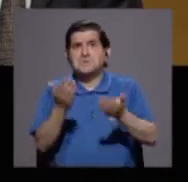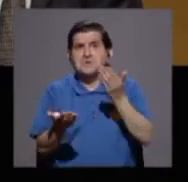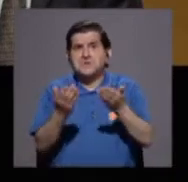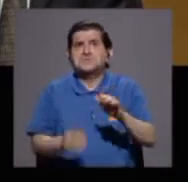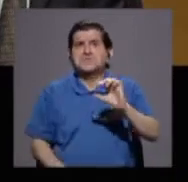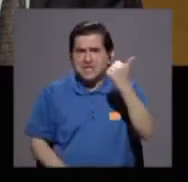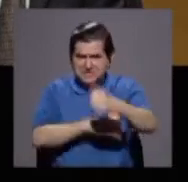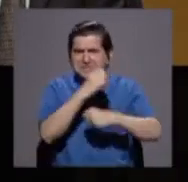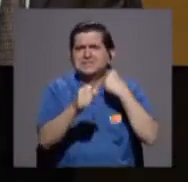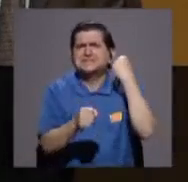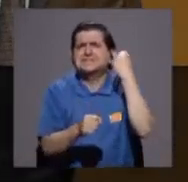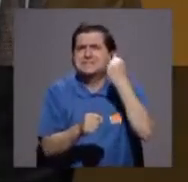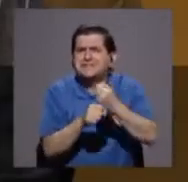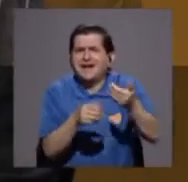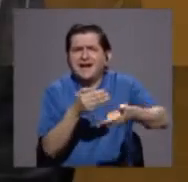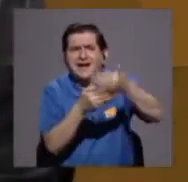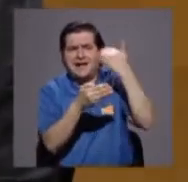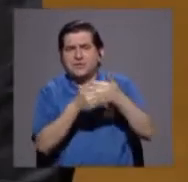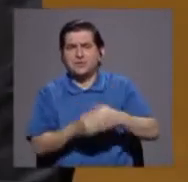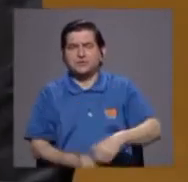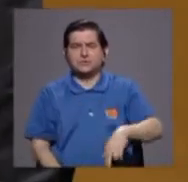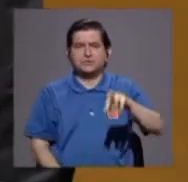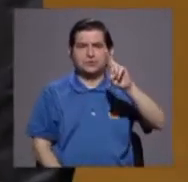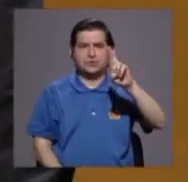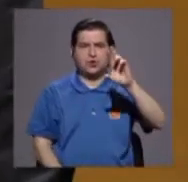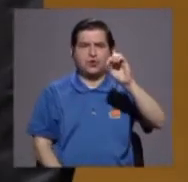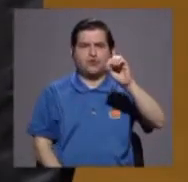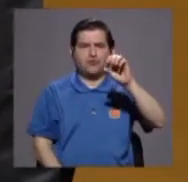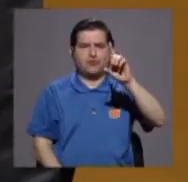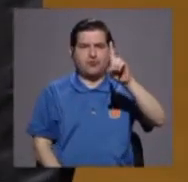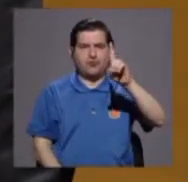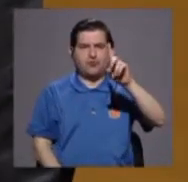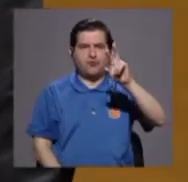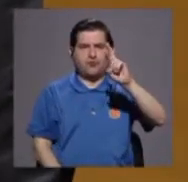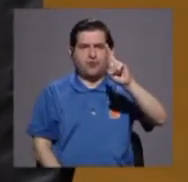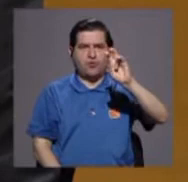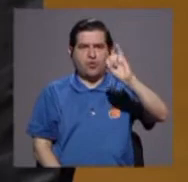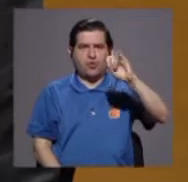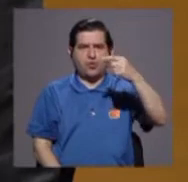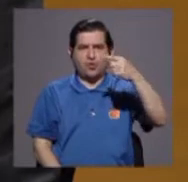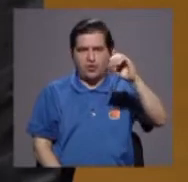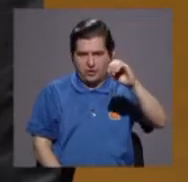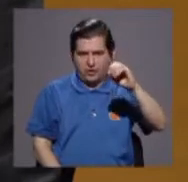10 años, Rodrigo, si no entiendo mal,